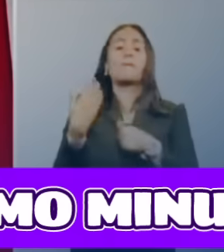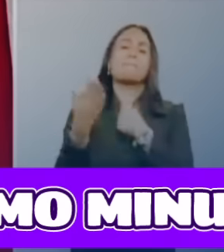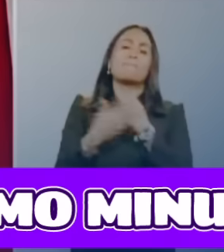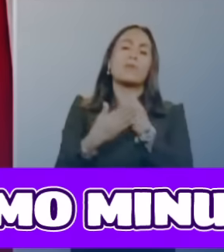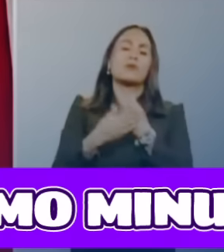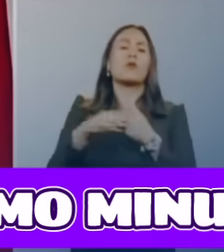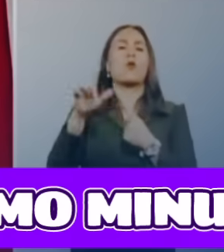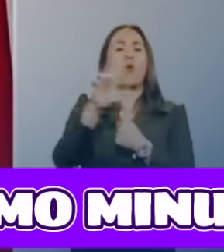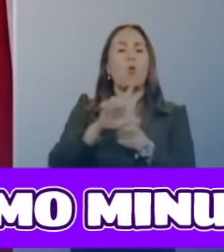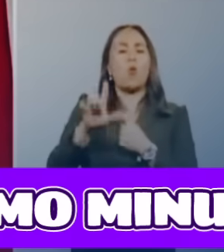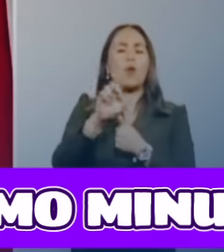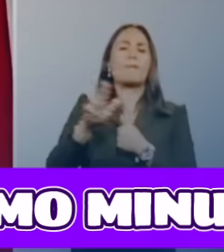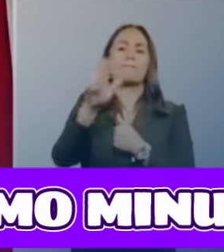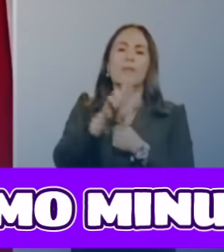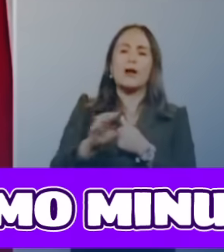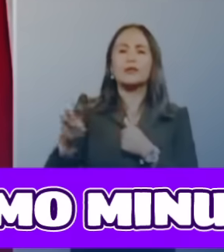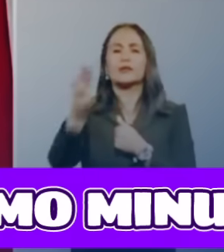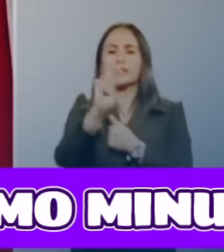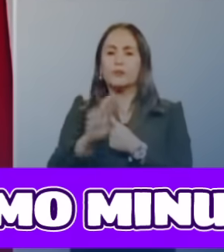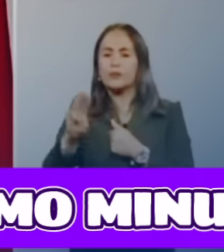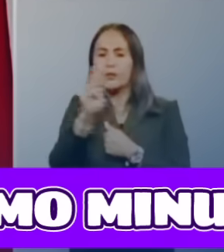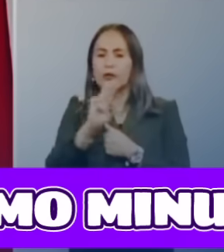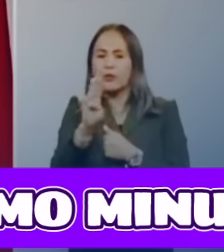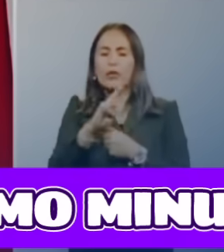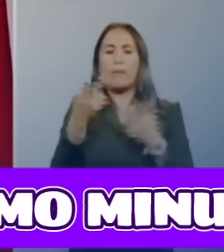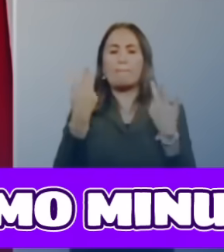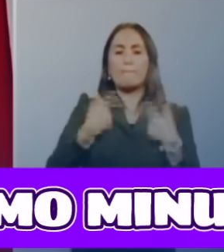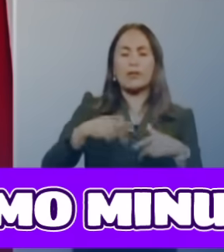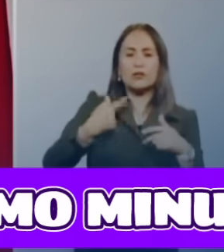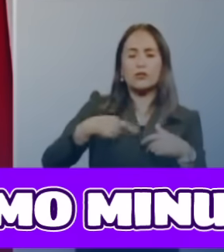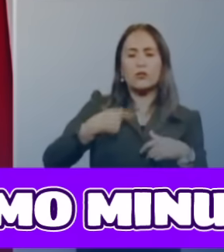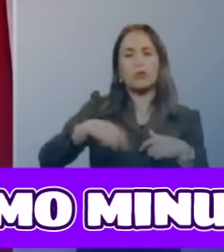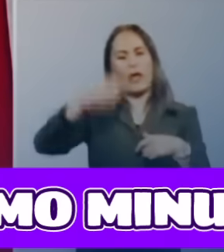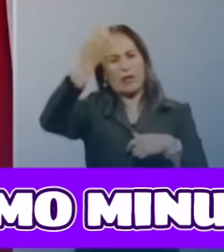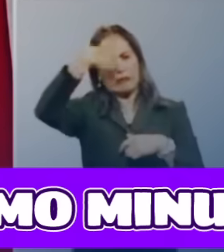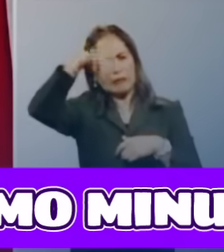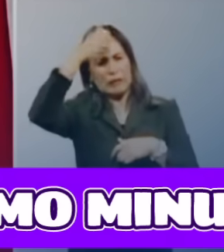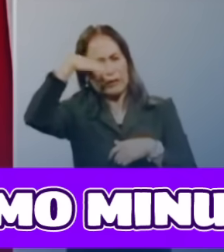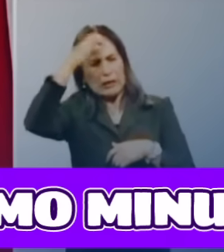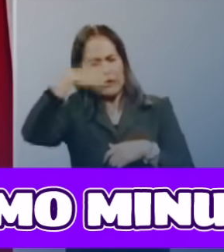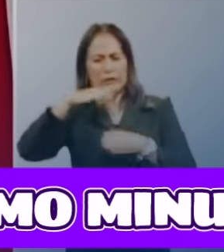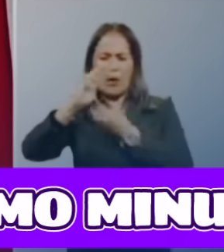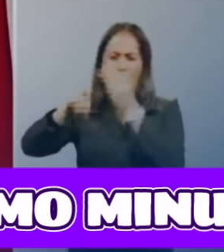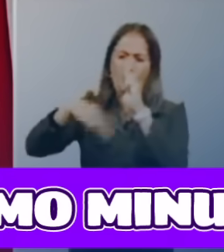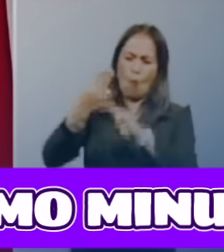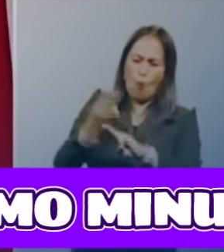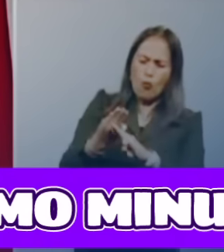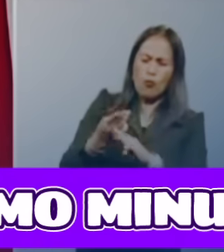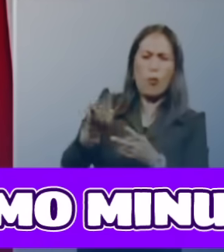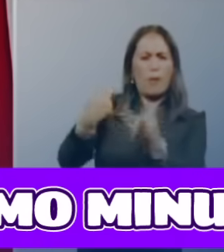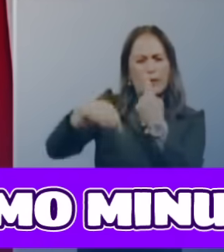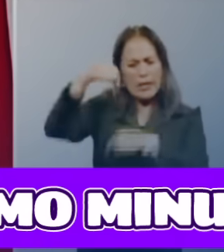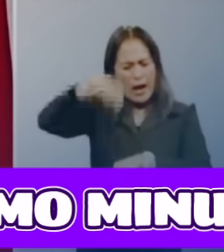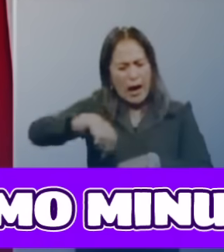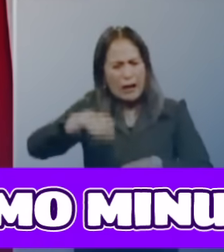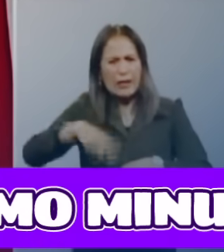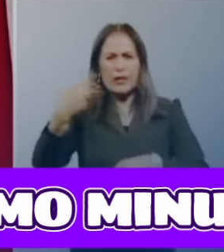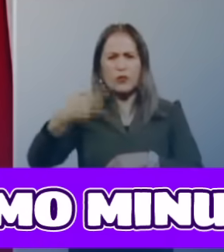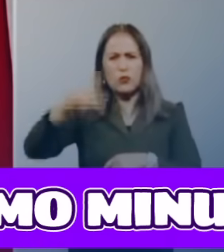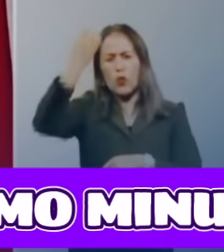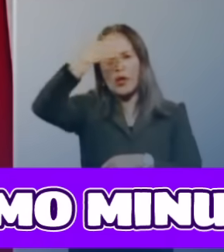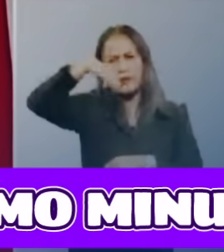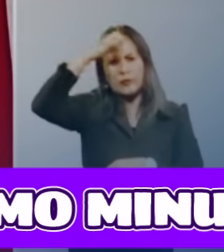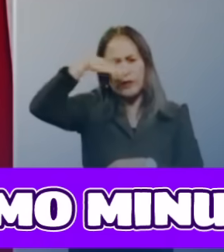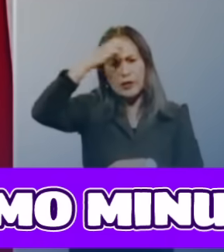días, dialogaremos con especialistas de varias partes del mundo que nos compartirán sus experiencias